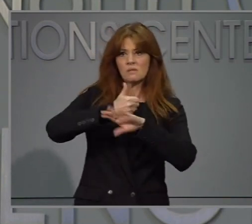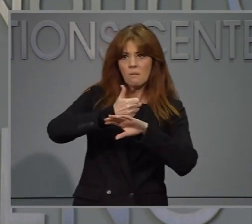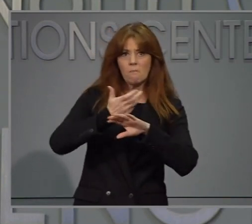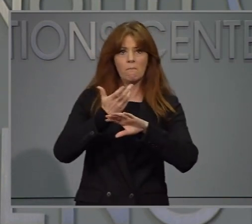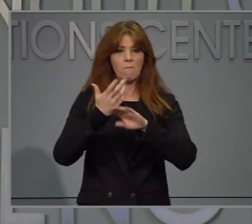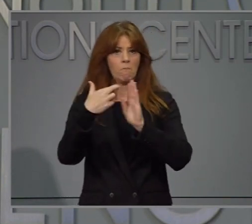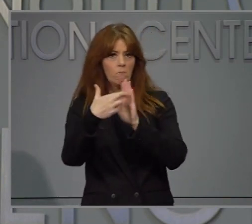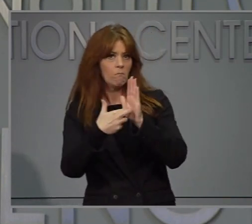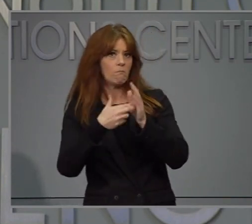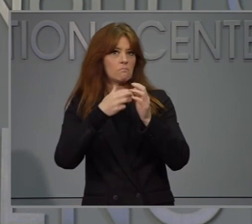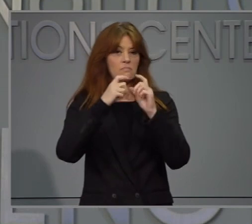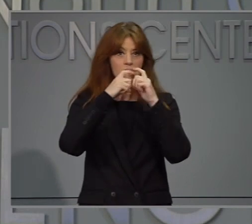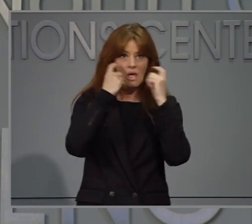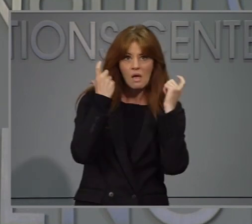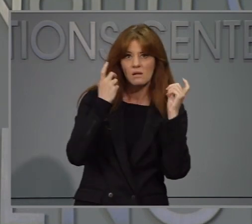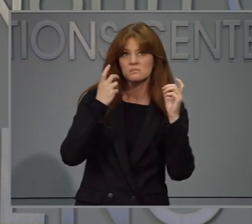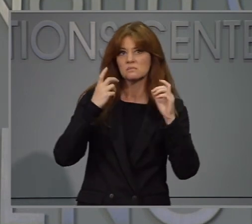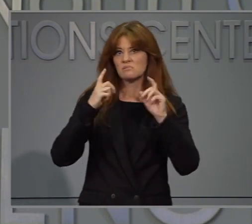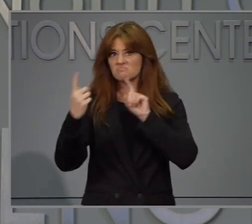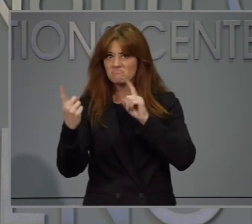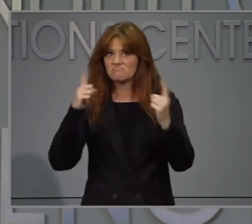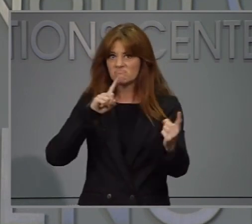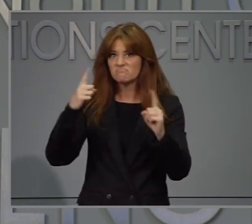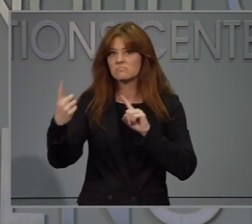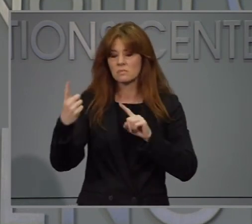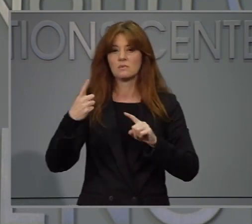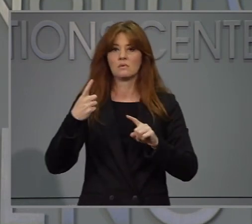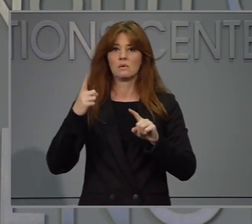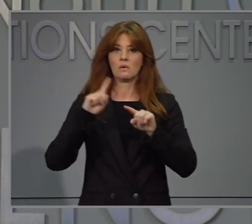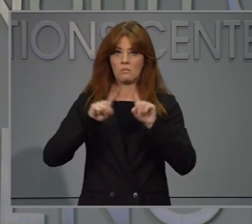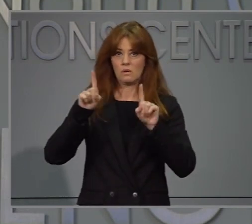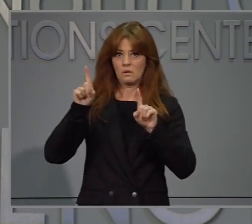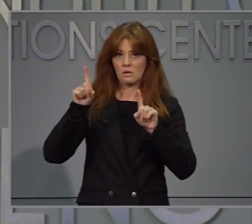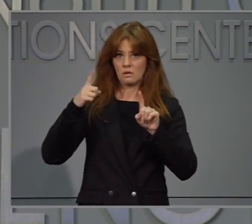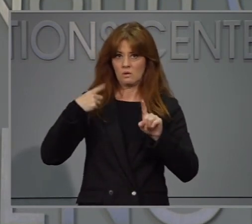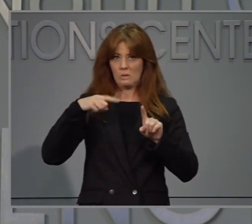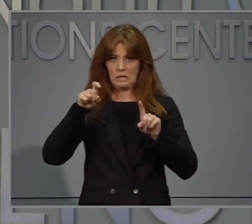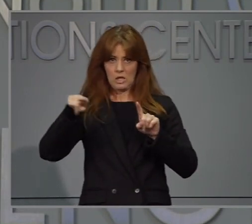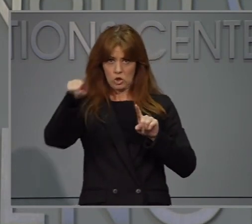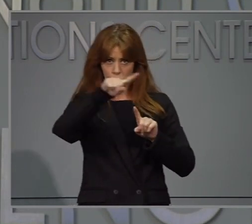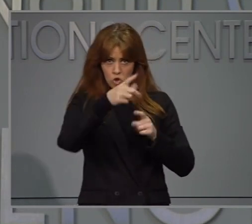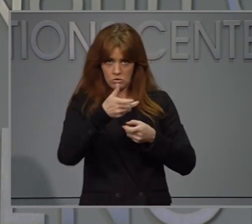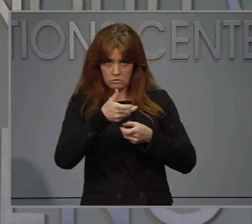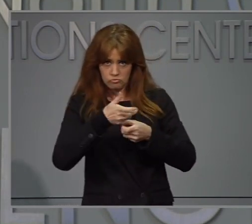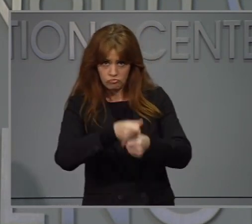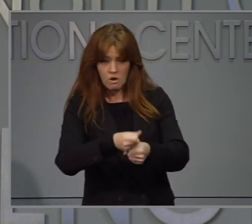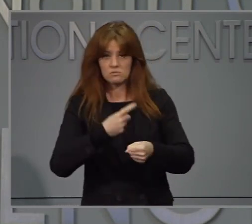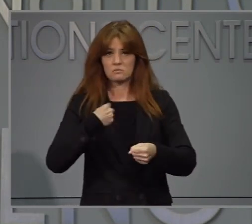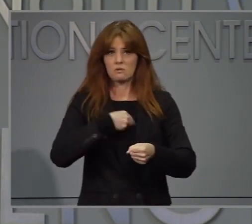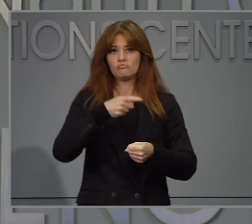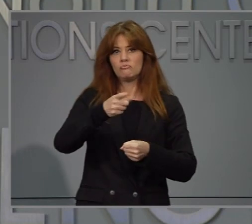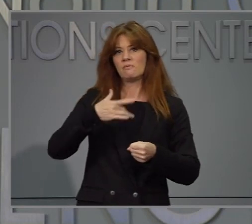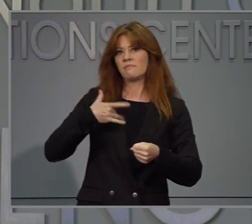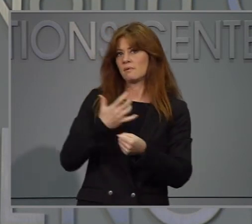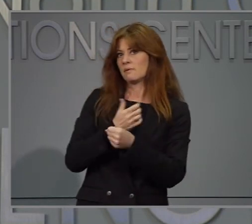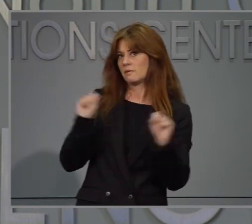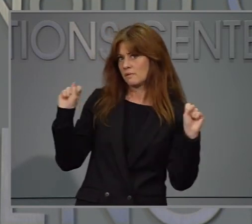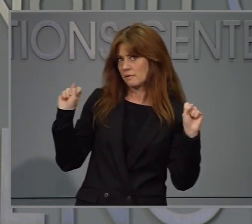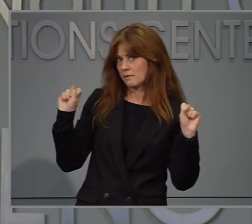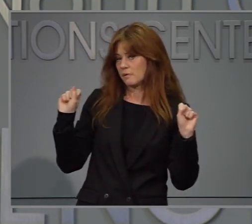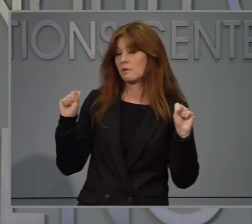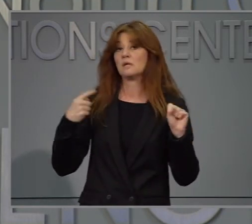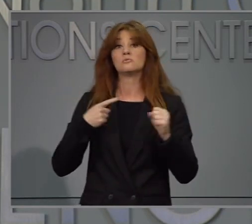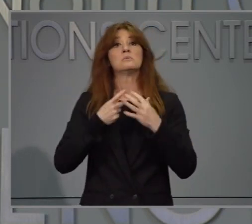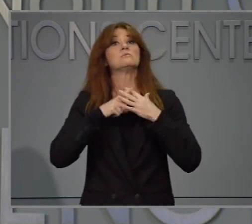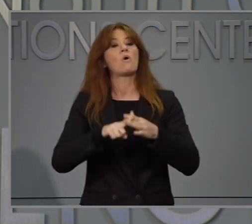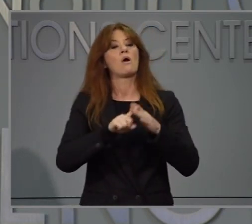Debemos reiniciar la economía, pero necesitamos que los trabajadores de Carolina del Norte confíen en que hay seguridad